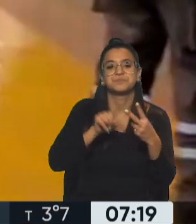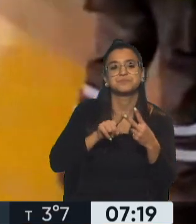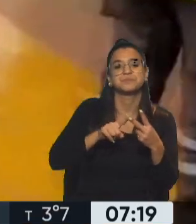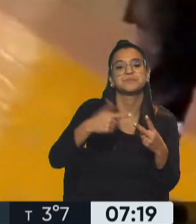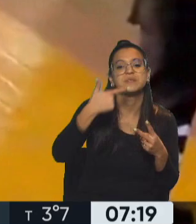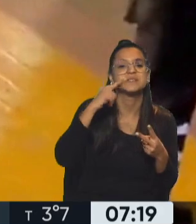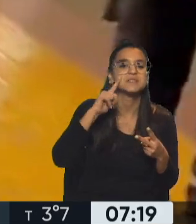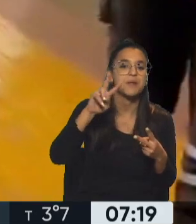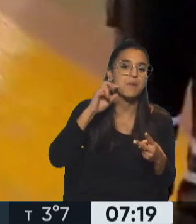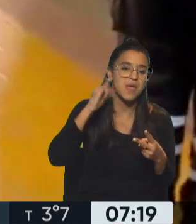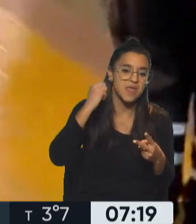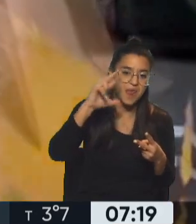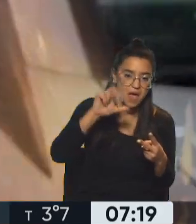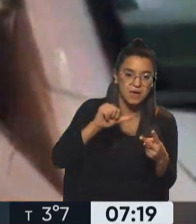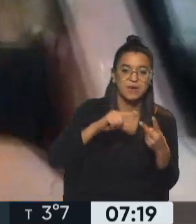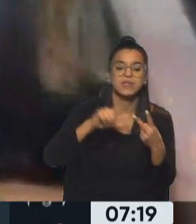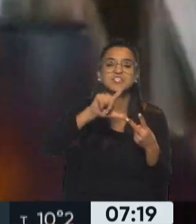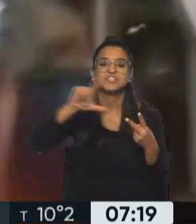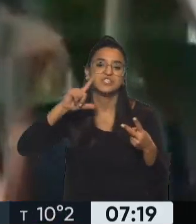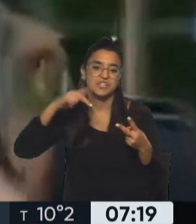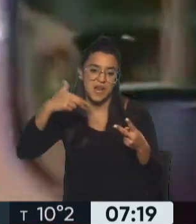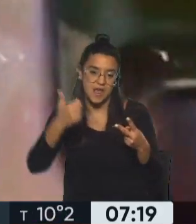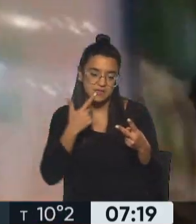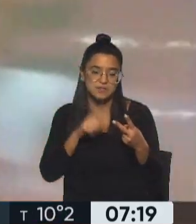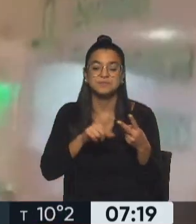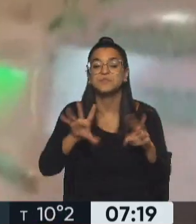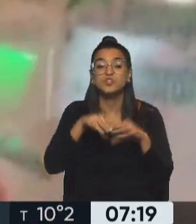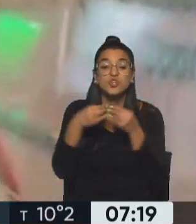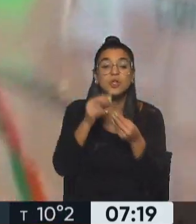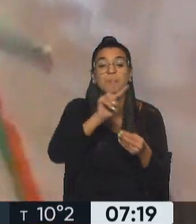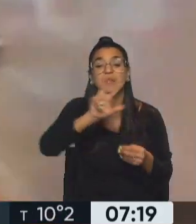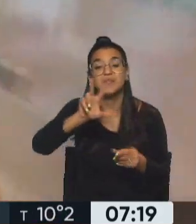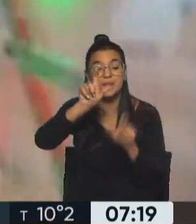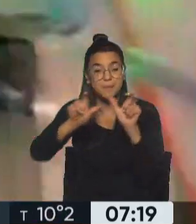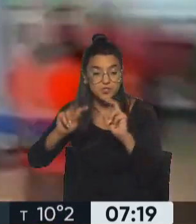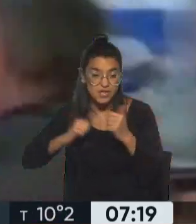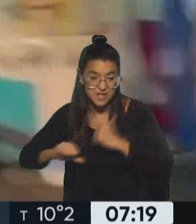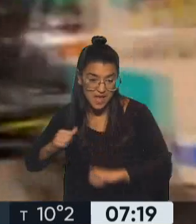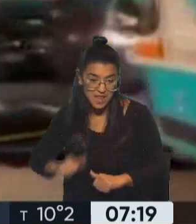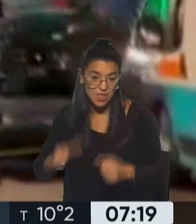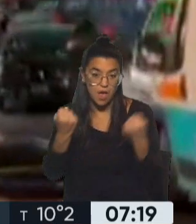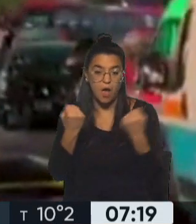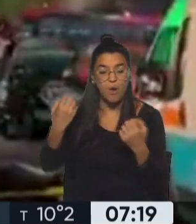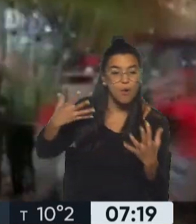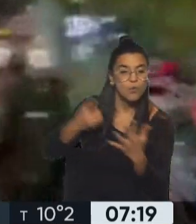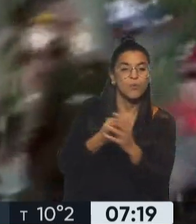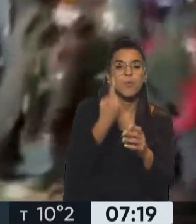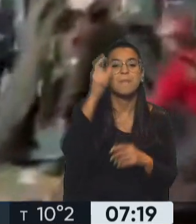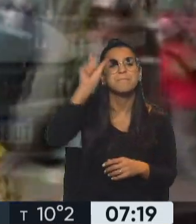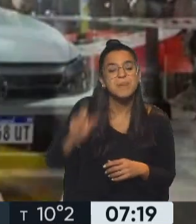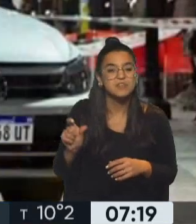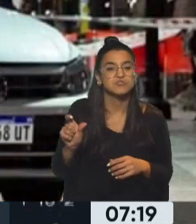protagonistas. Hay hasta el momento 23 heridos, ahí vemos las imágenes del saldo de lo que dejó este auto, que era manejado por una